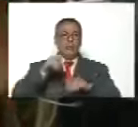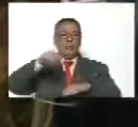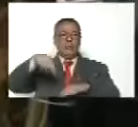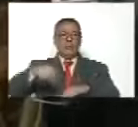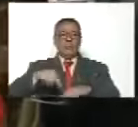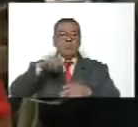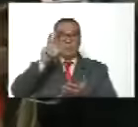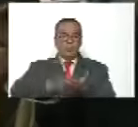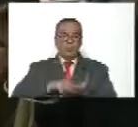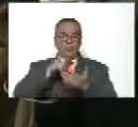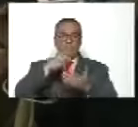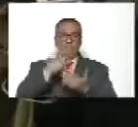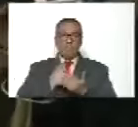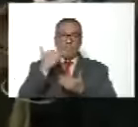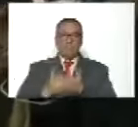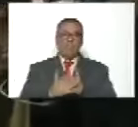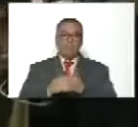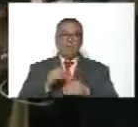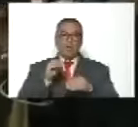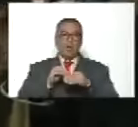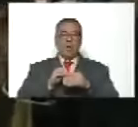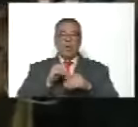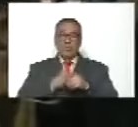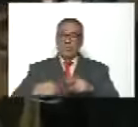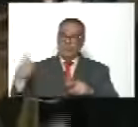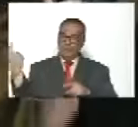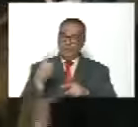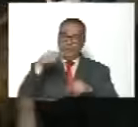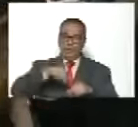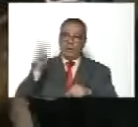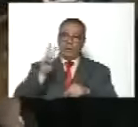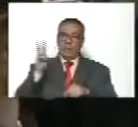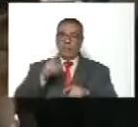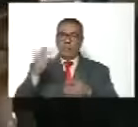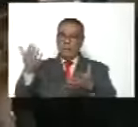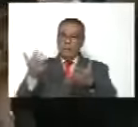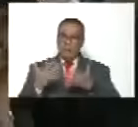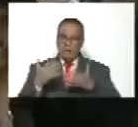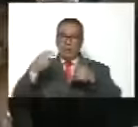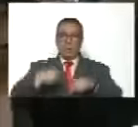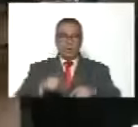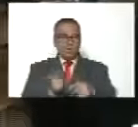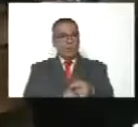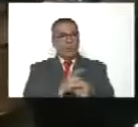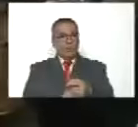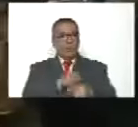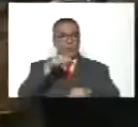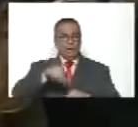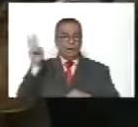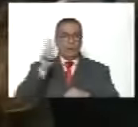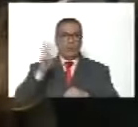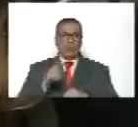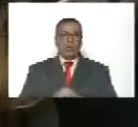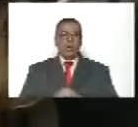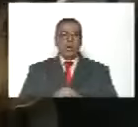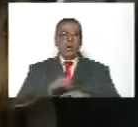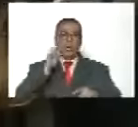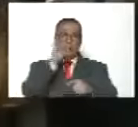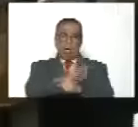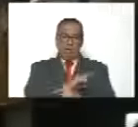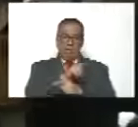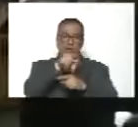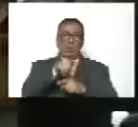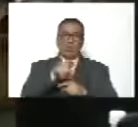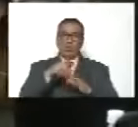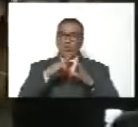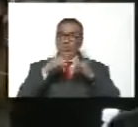que aprobáramos un plan que se llamó Vuelta a la Patria para traer a los hermanos y hermanas de Venezuela que engañados y